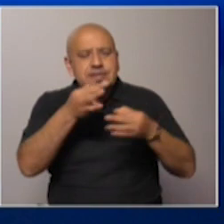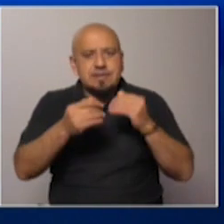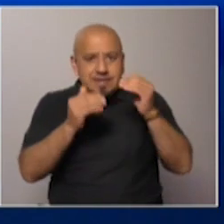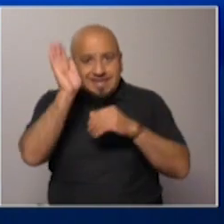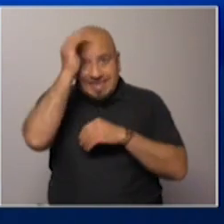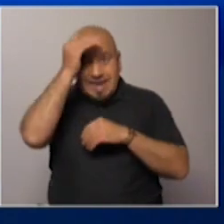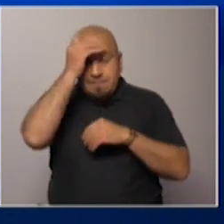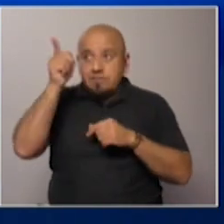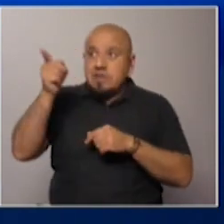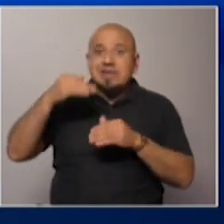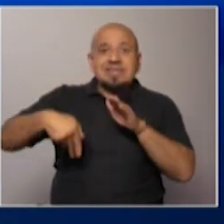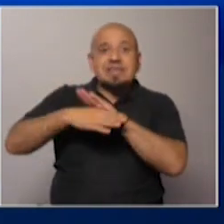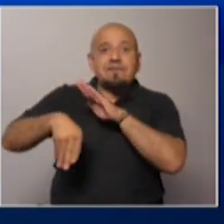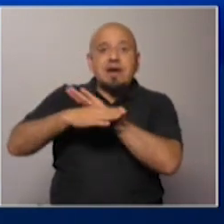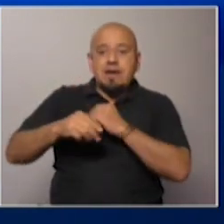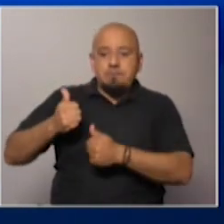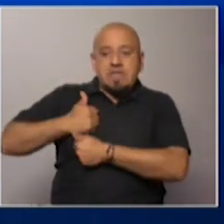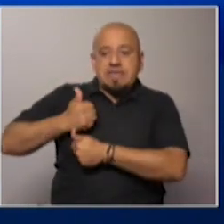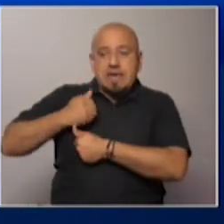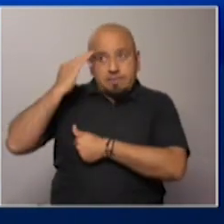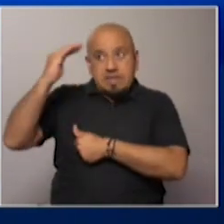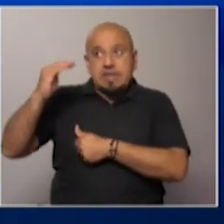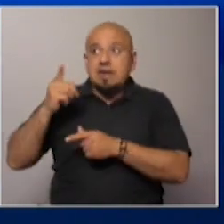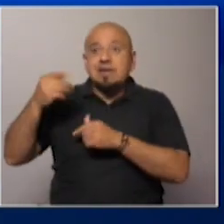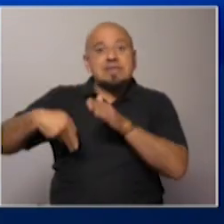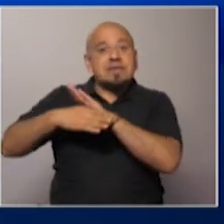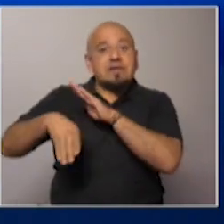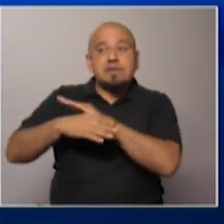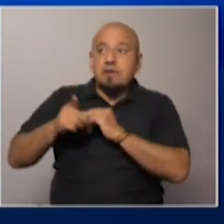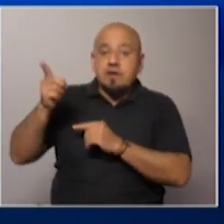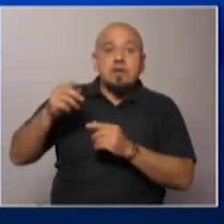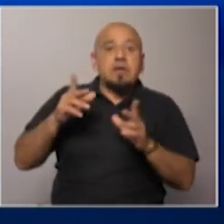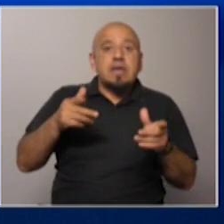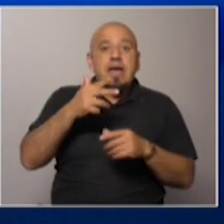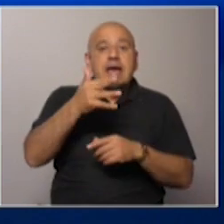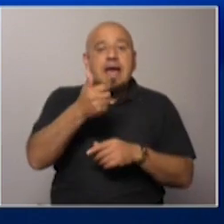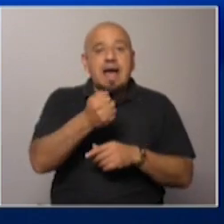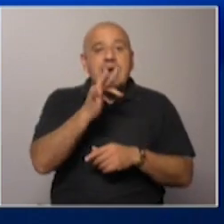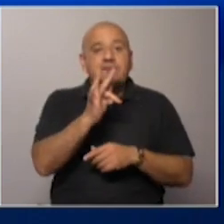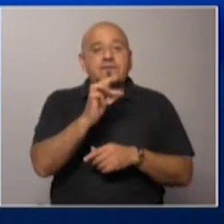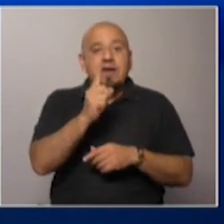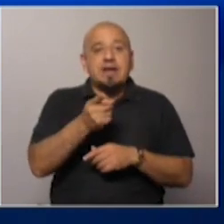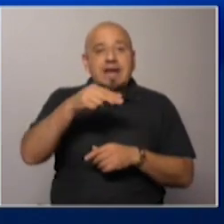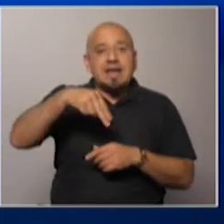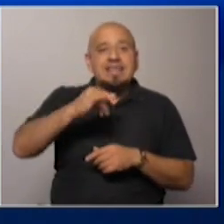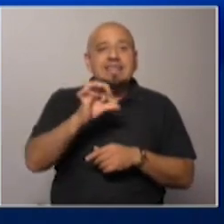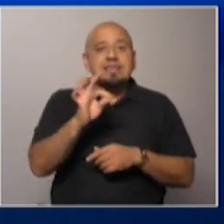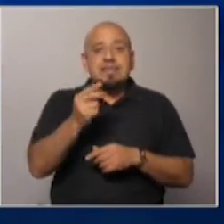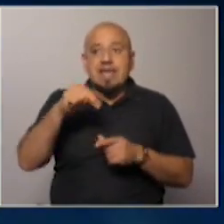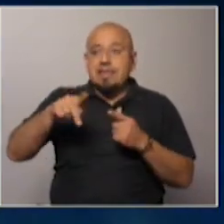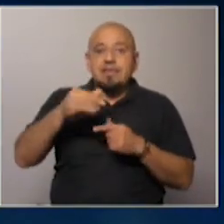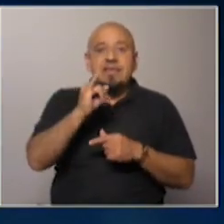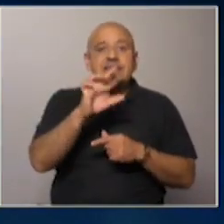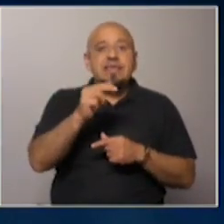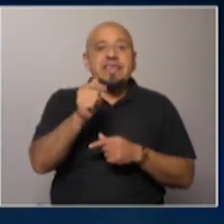de trump sobre el cierre de su mandato lo que involucra el territorio de afganistán y el de irak nada más y nada menos su sana